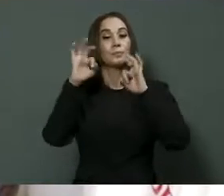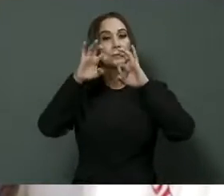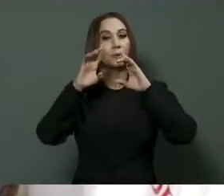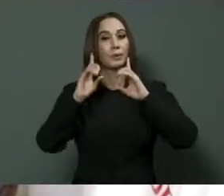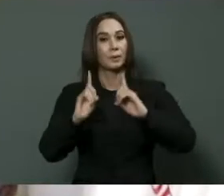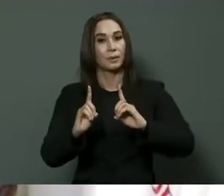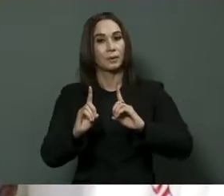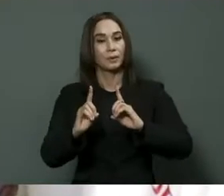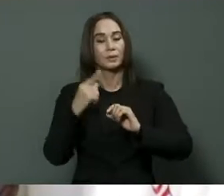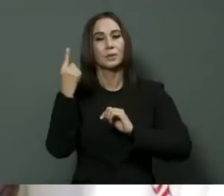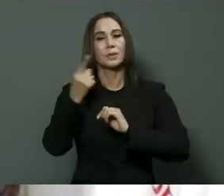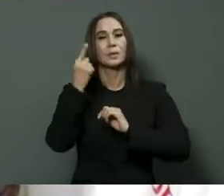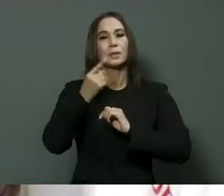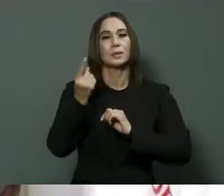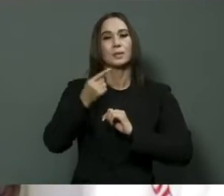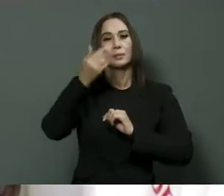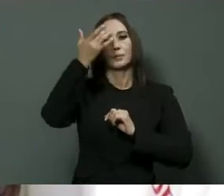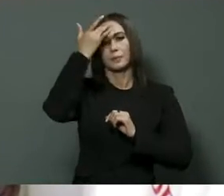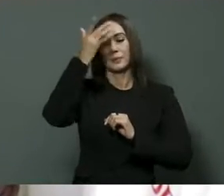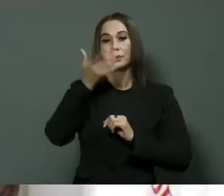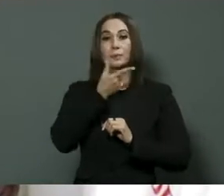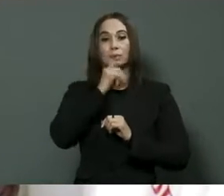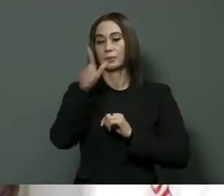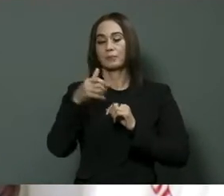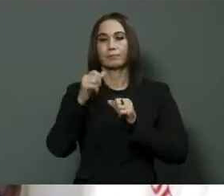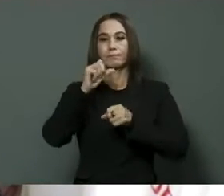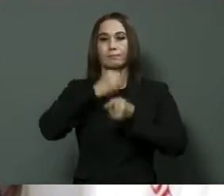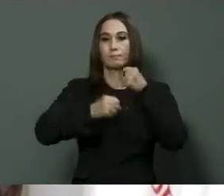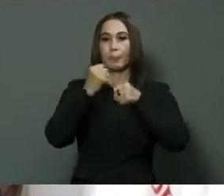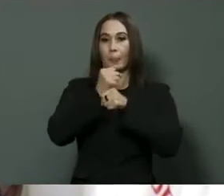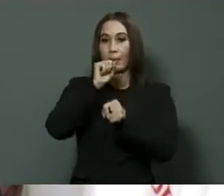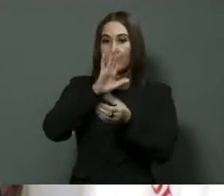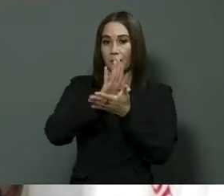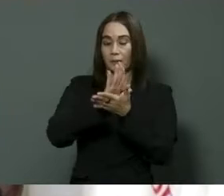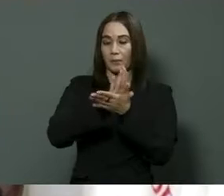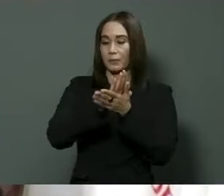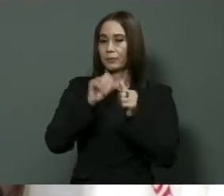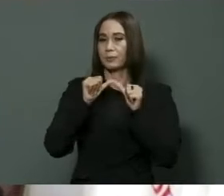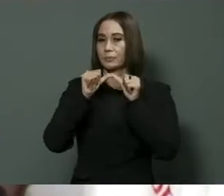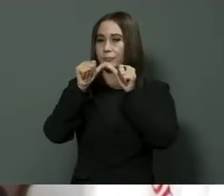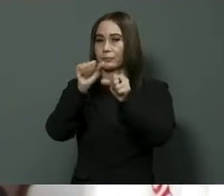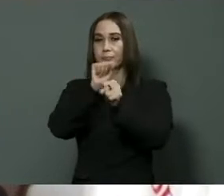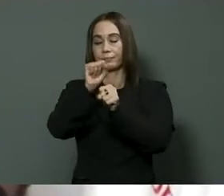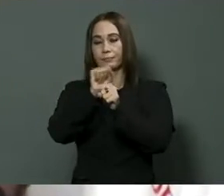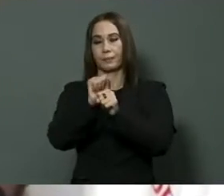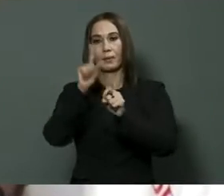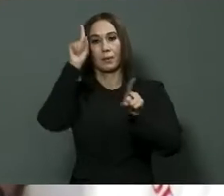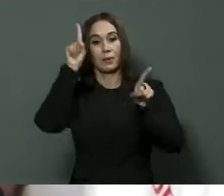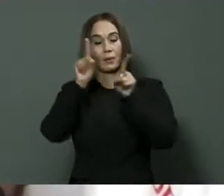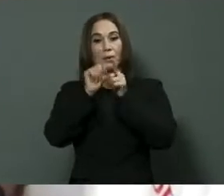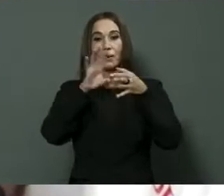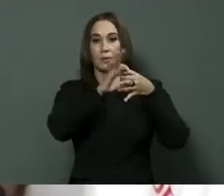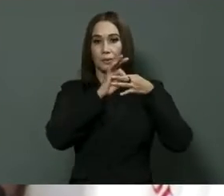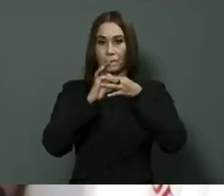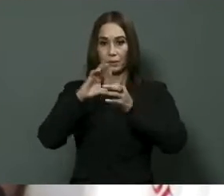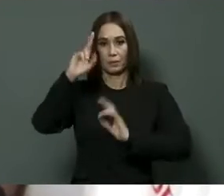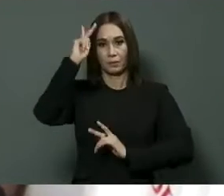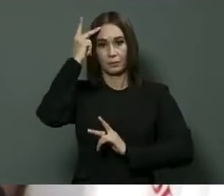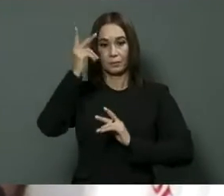dudó ni un instante en salvar el año escolar. En una alianza